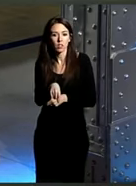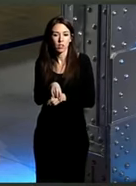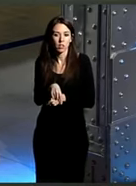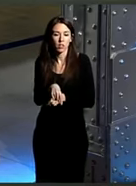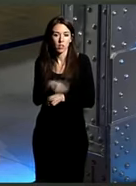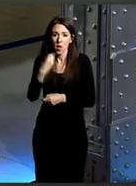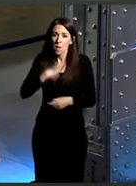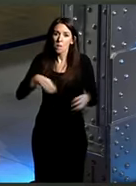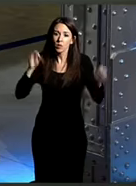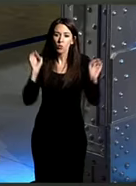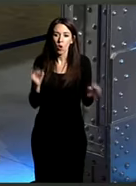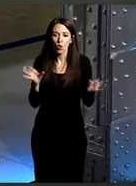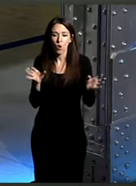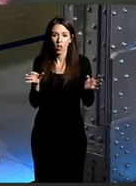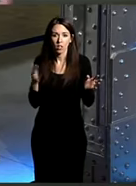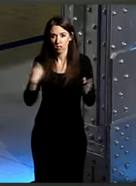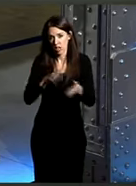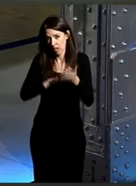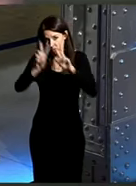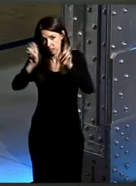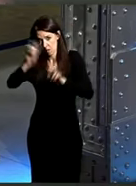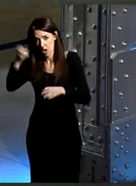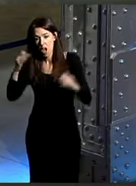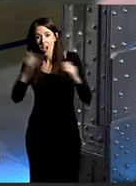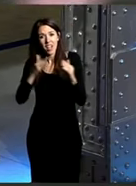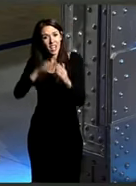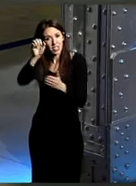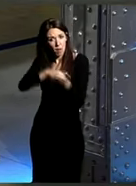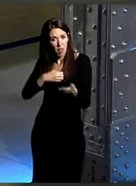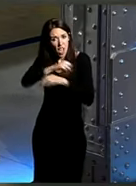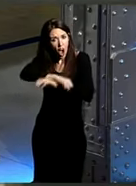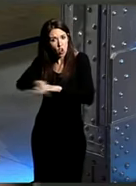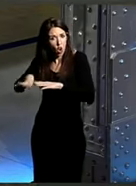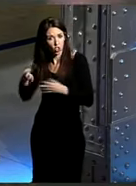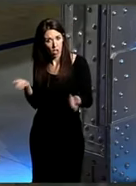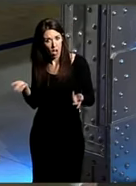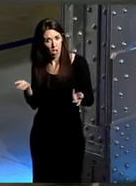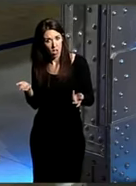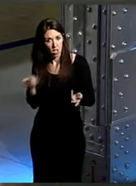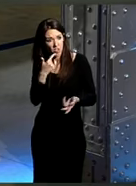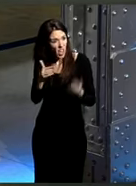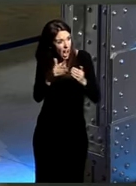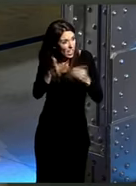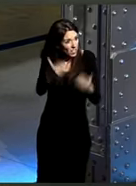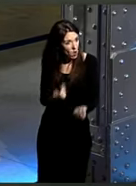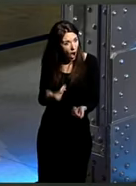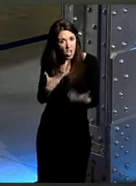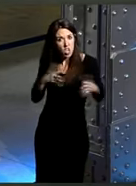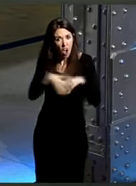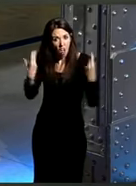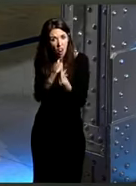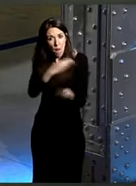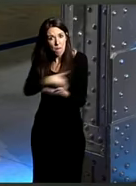está... Y lo mismo que... Y ya hablando de otro tema, las casas vacías que hay en la costa. Es decir, un montón de gente que no tiene casas y está